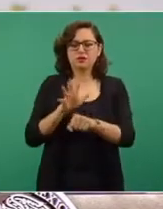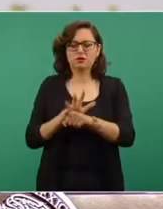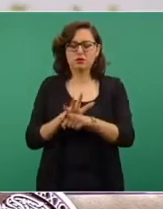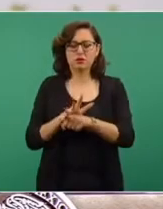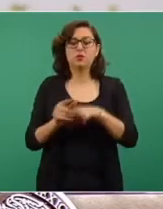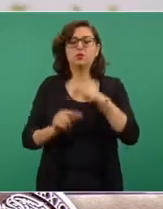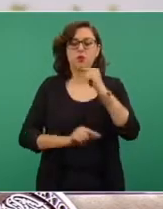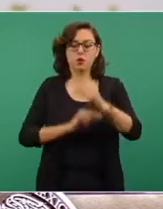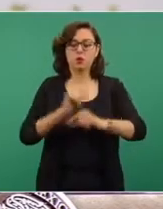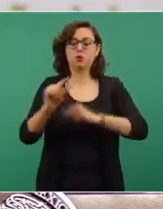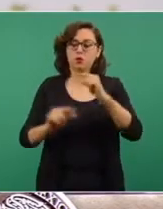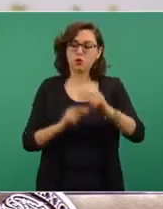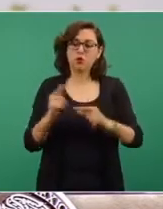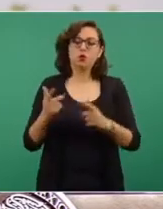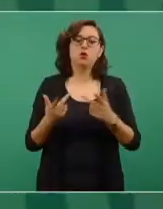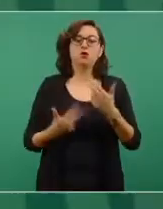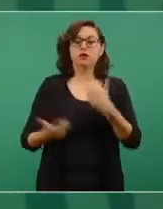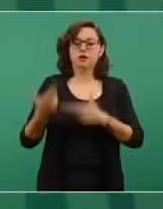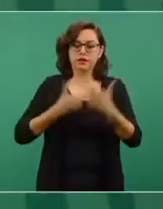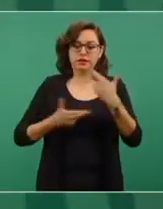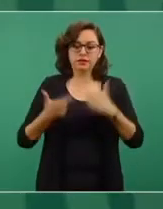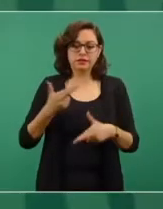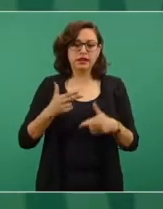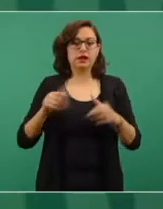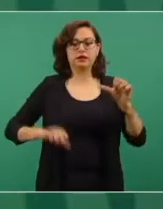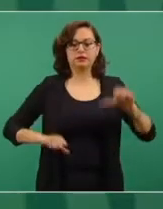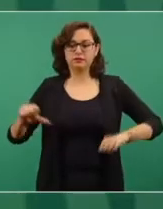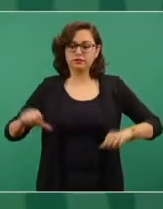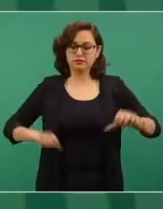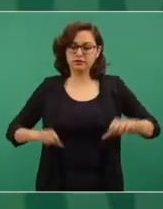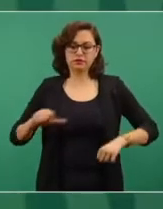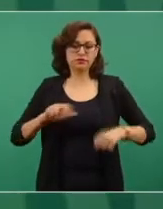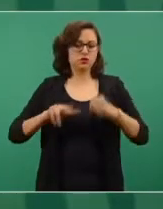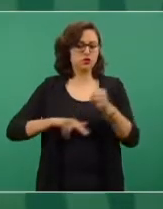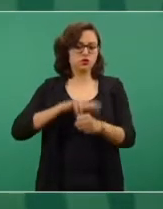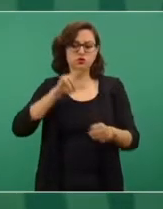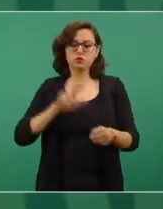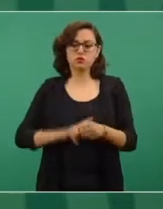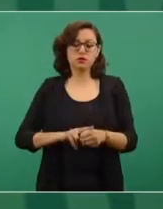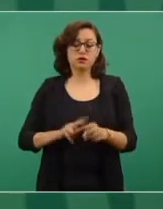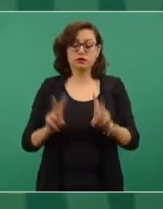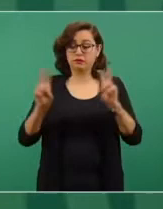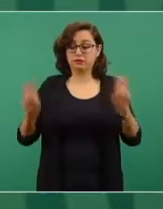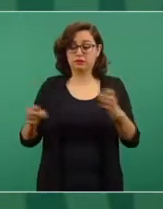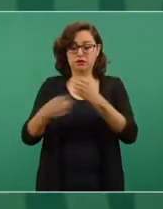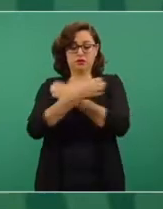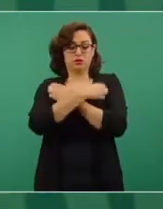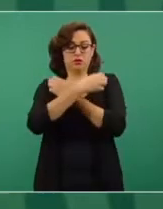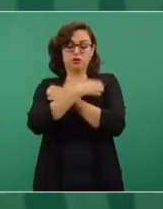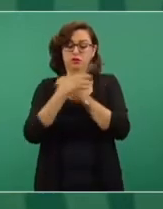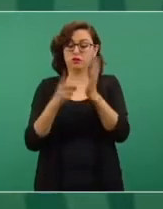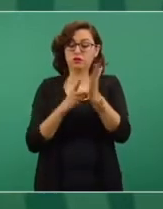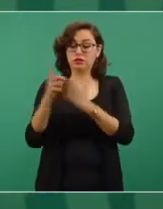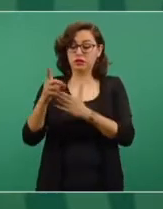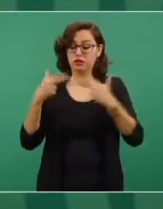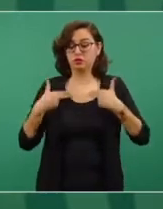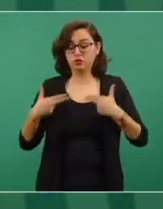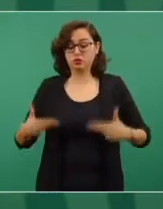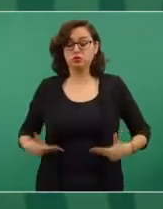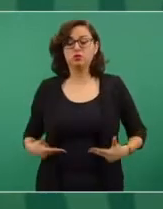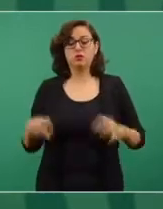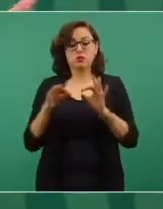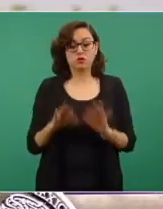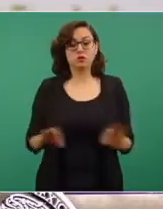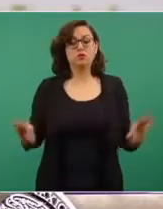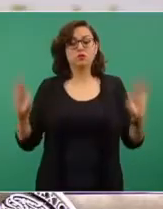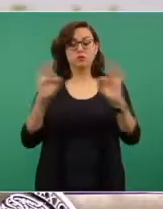normalizar la vida pública. La educación, desde luego, es uno de los derechos fundamentales que tenemos que recuperar, que